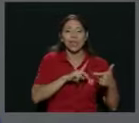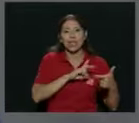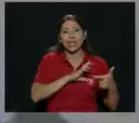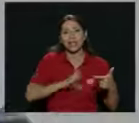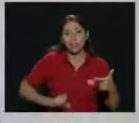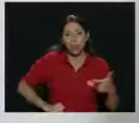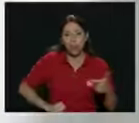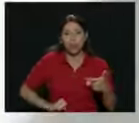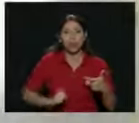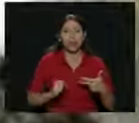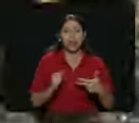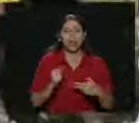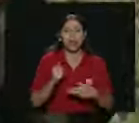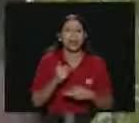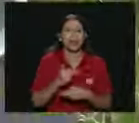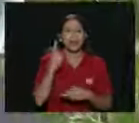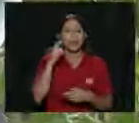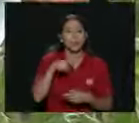anualmente.